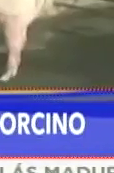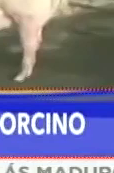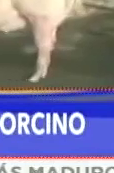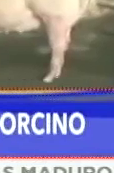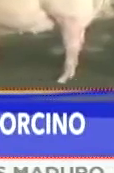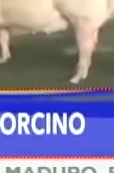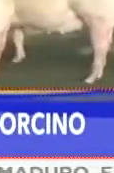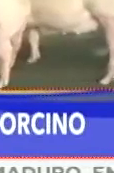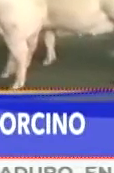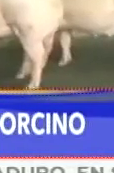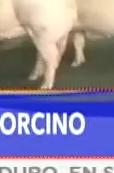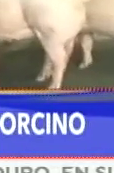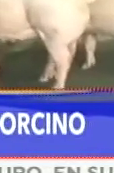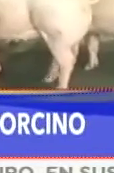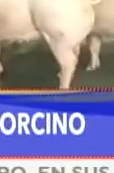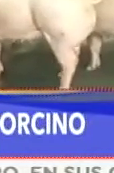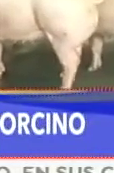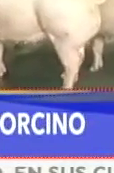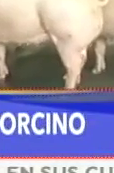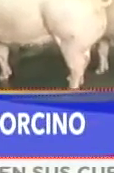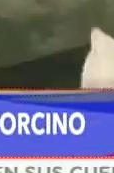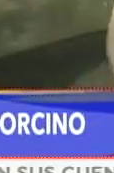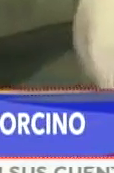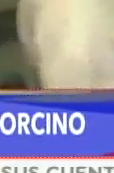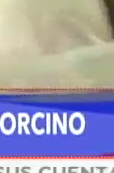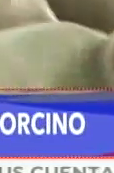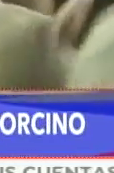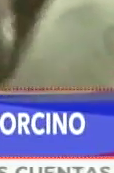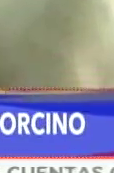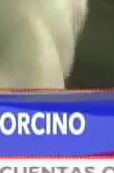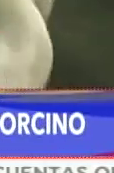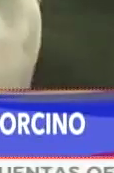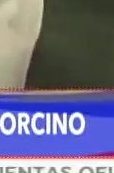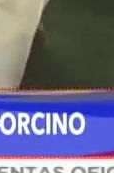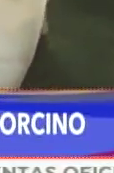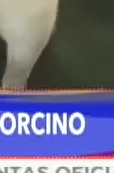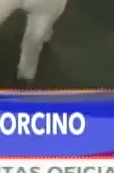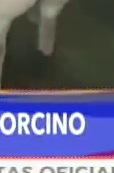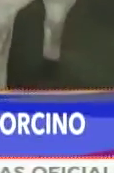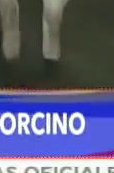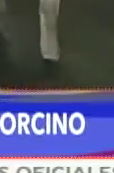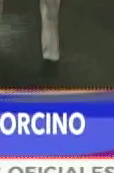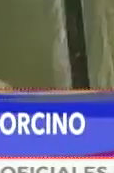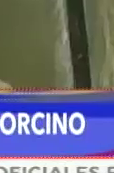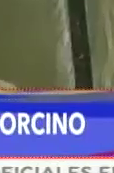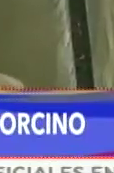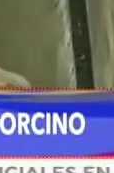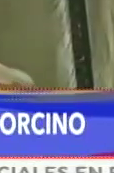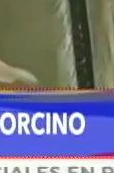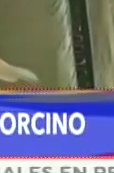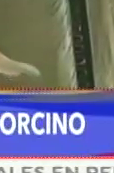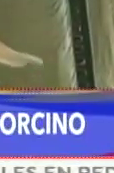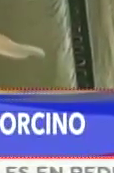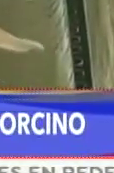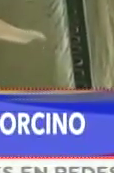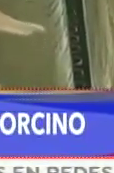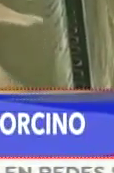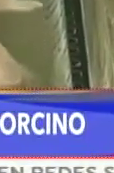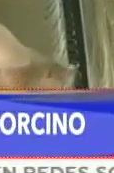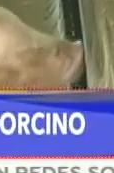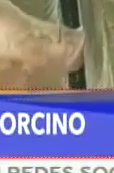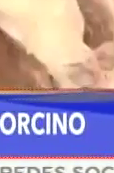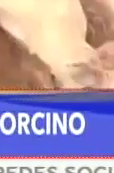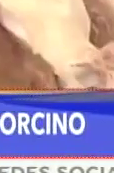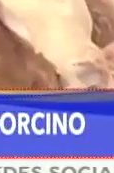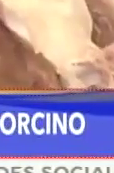que también vienen a sumarse al esfuerzo nacional que se está haciendo. Nosotros, pues ustedes pueden